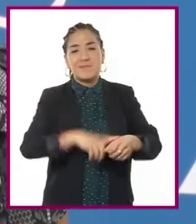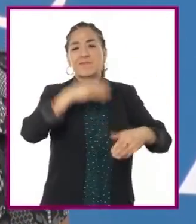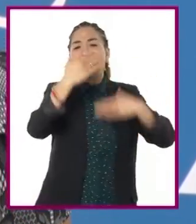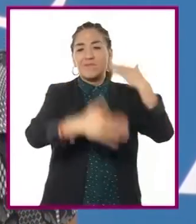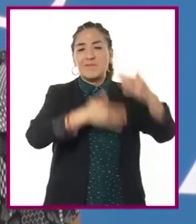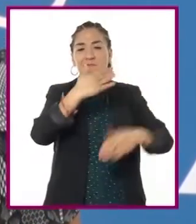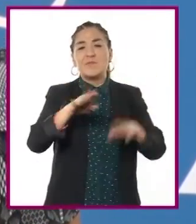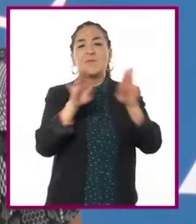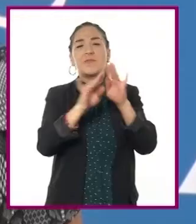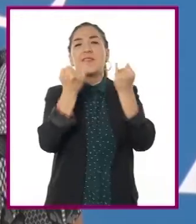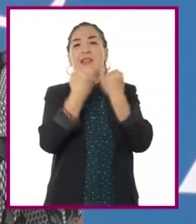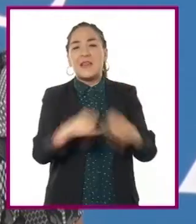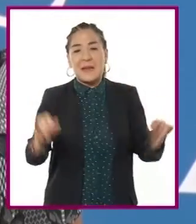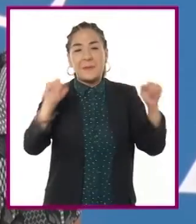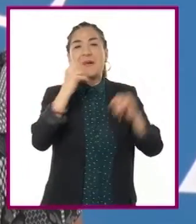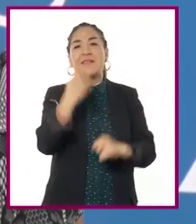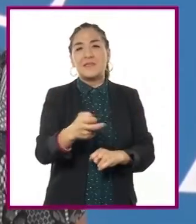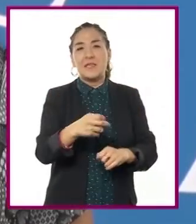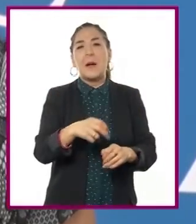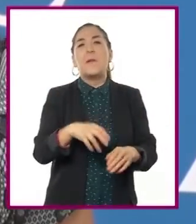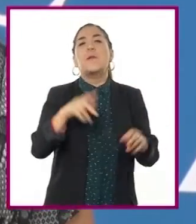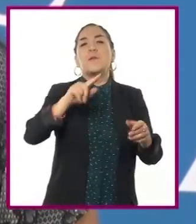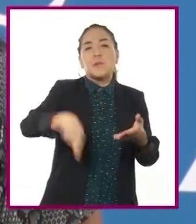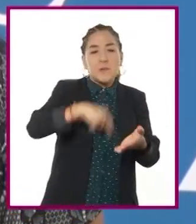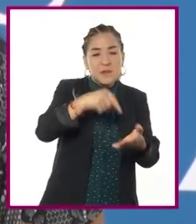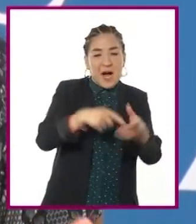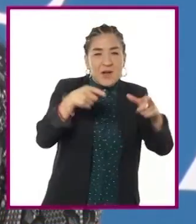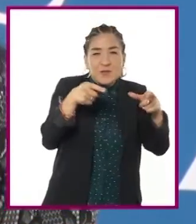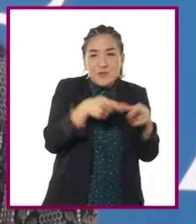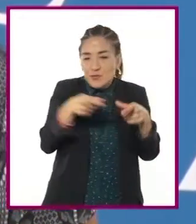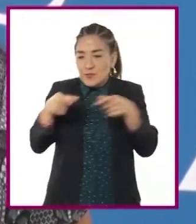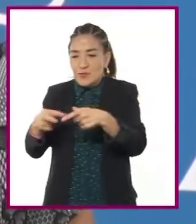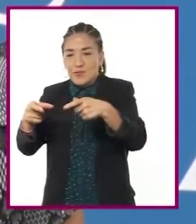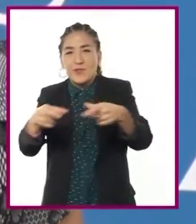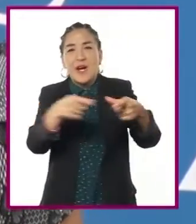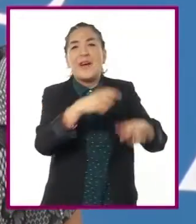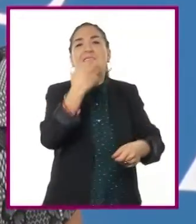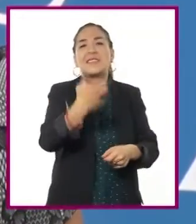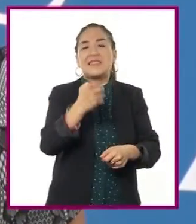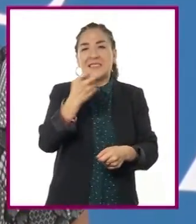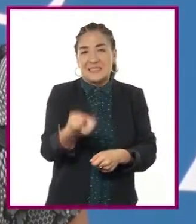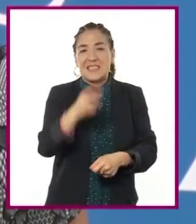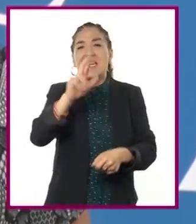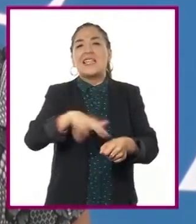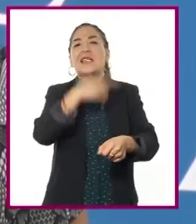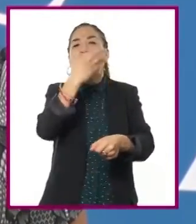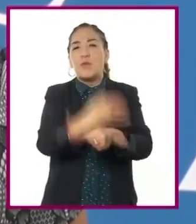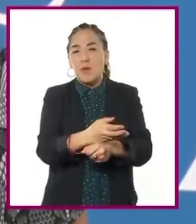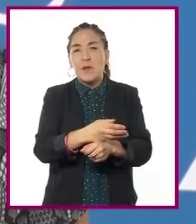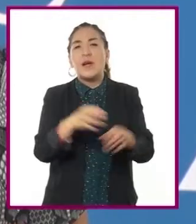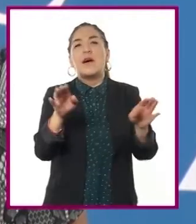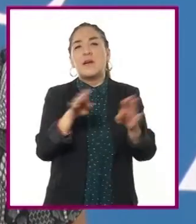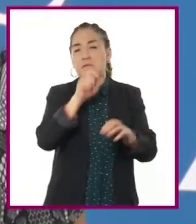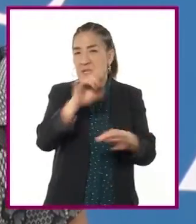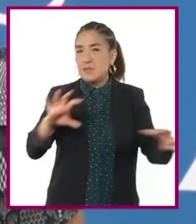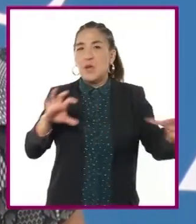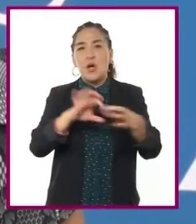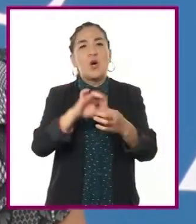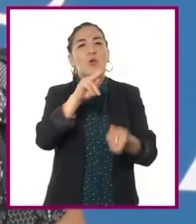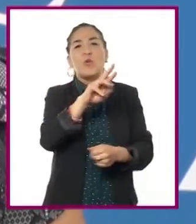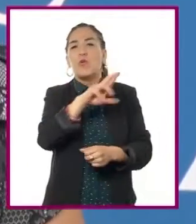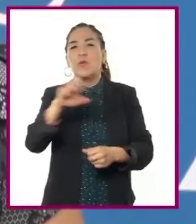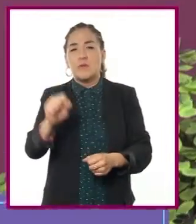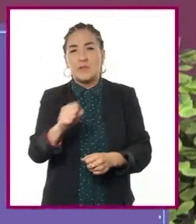con la independencia de las pequeñas repúblicas que eran parte de la URSS y las regiones en las que tenían gran